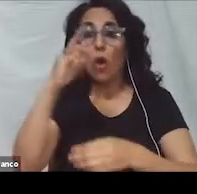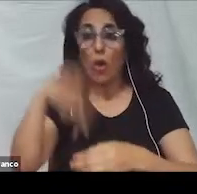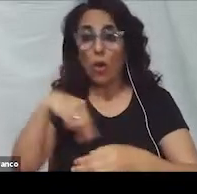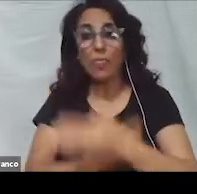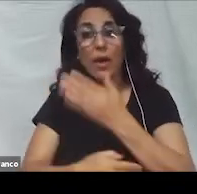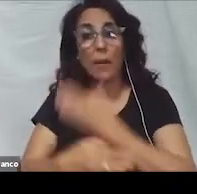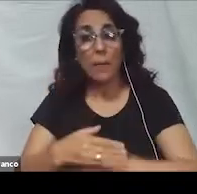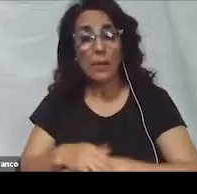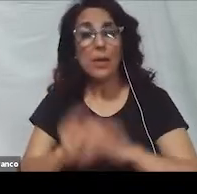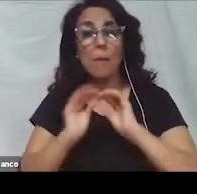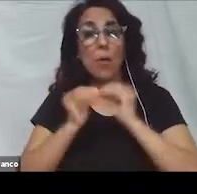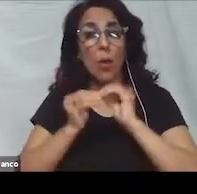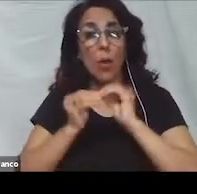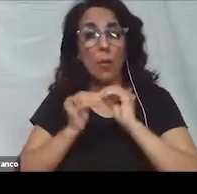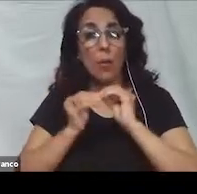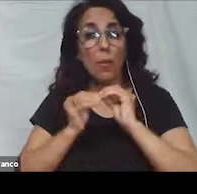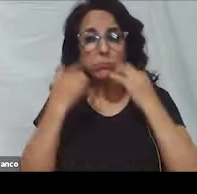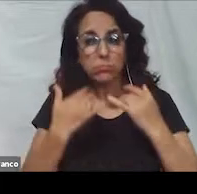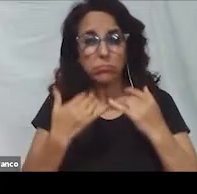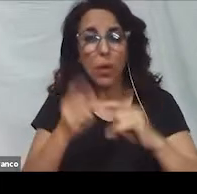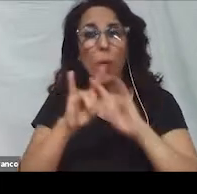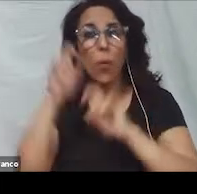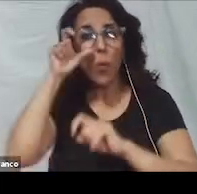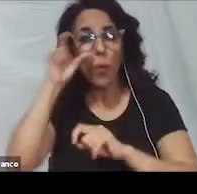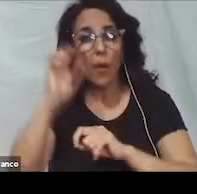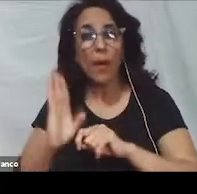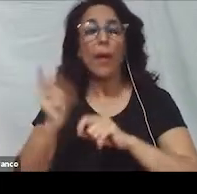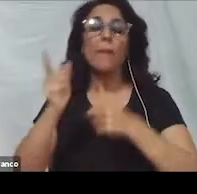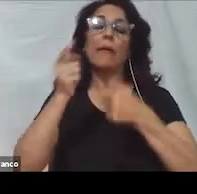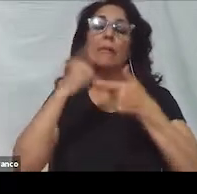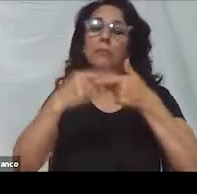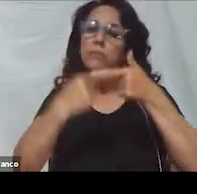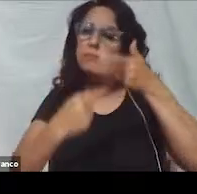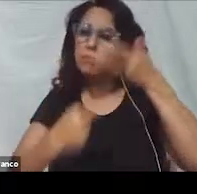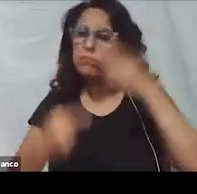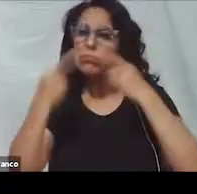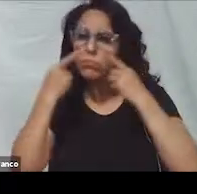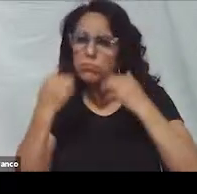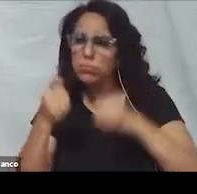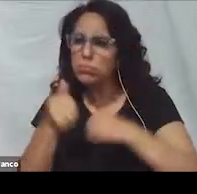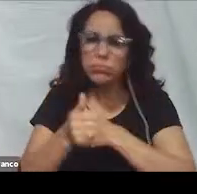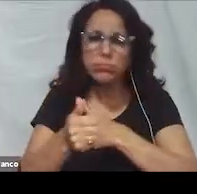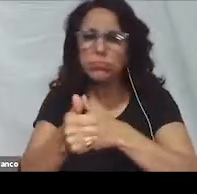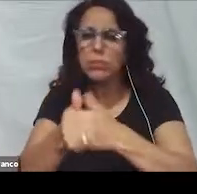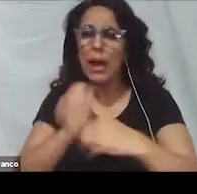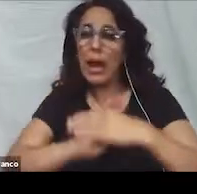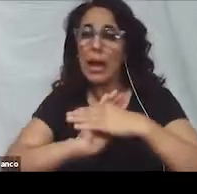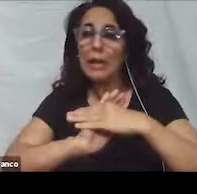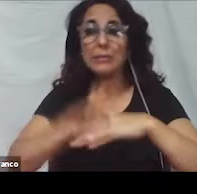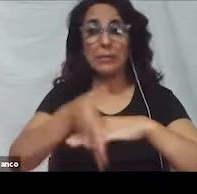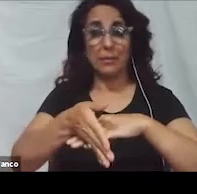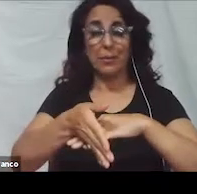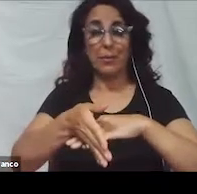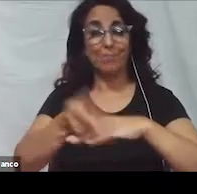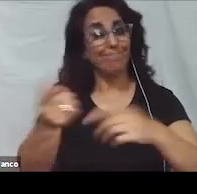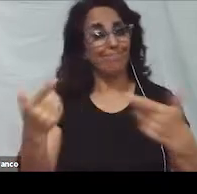vivenciado distintas problemáticas a la hora de navegar los sitios web o las aplicaciones. Entonces, siempre se suele pensar a la